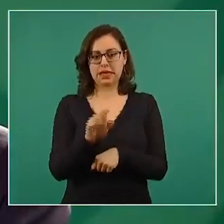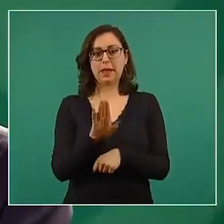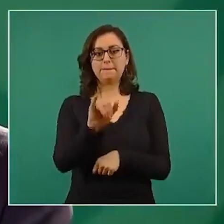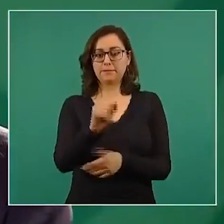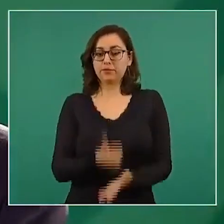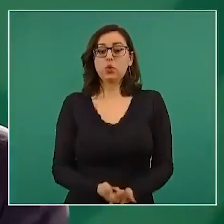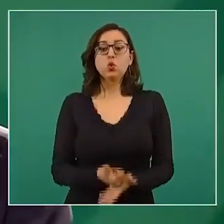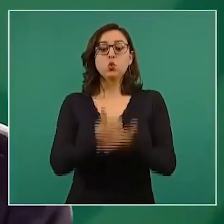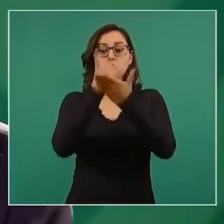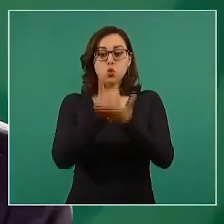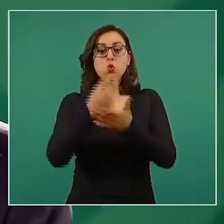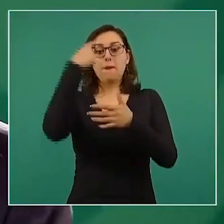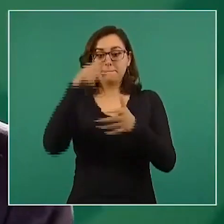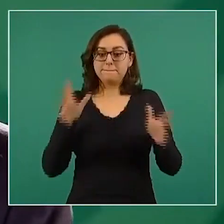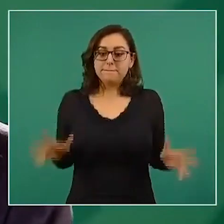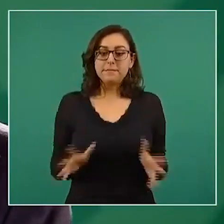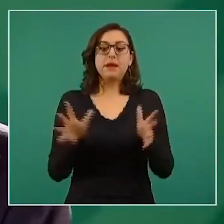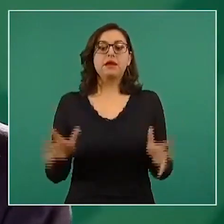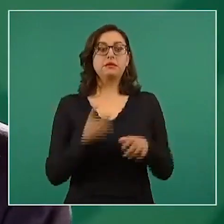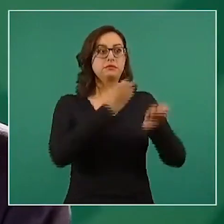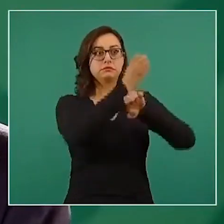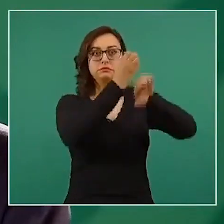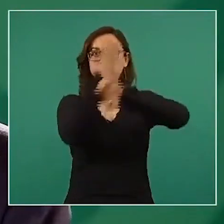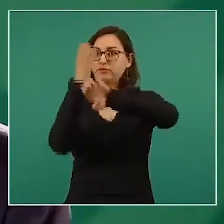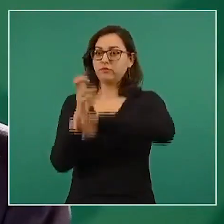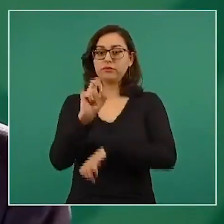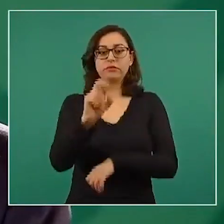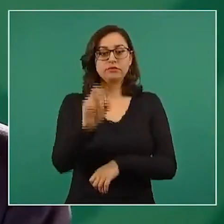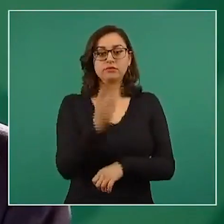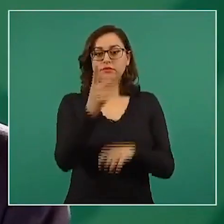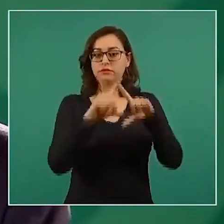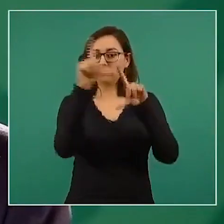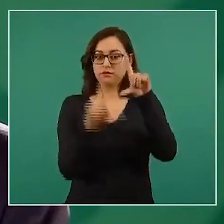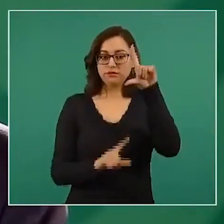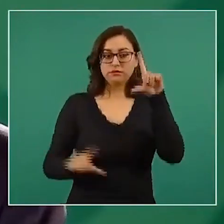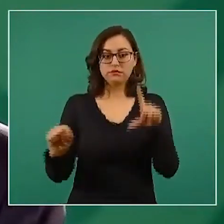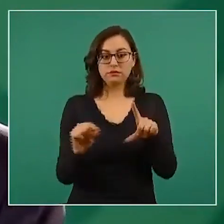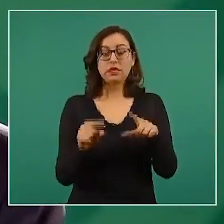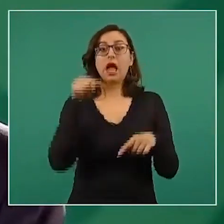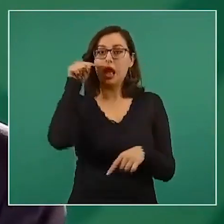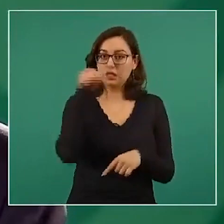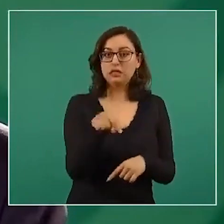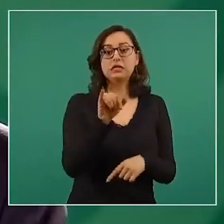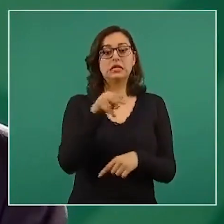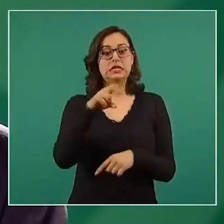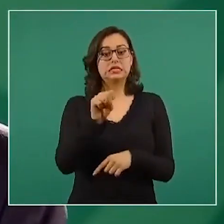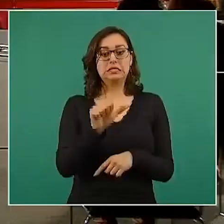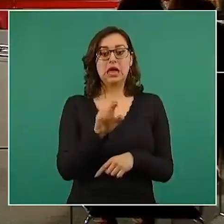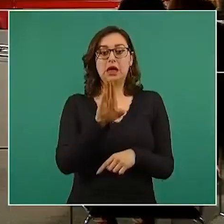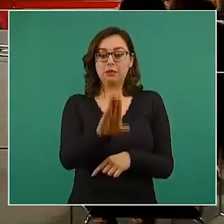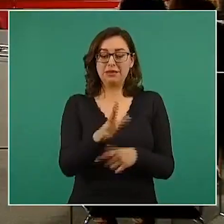ha ayudado al trabajo de los estados, de las 32 entidades federativas, es de donde ha salido